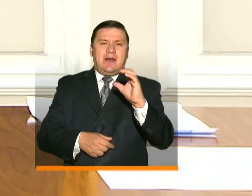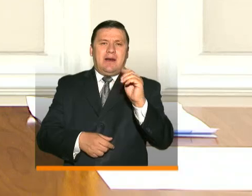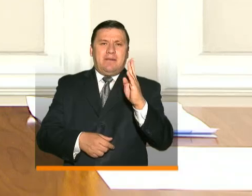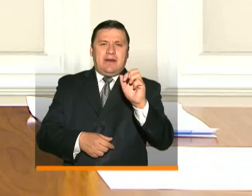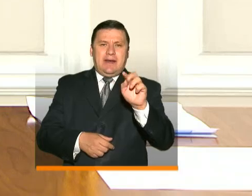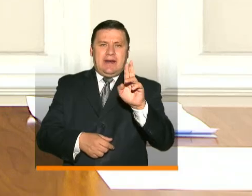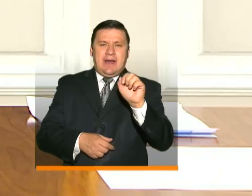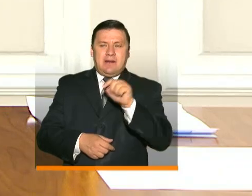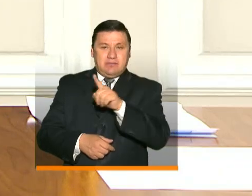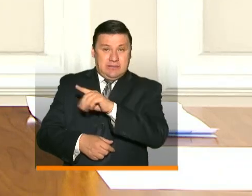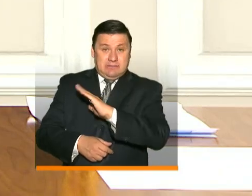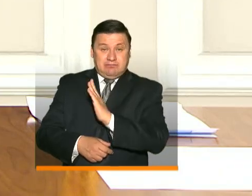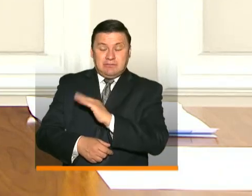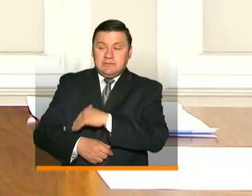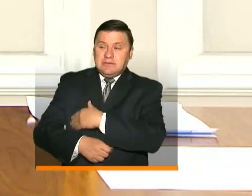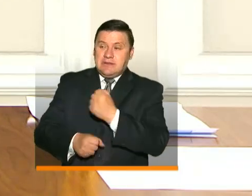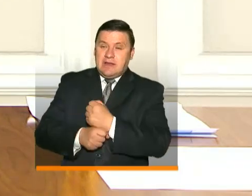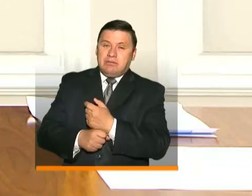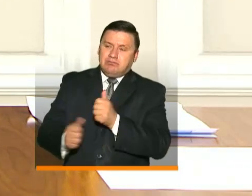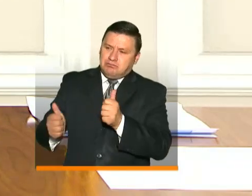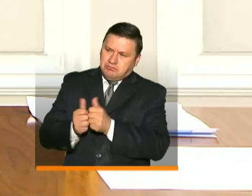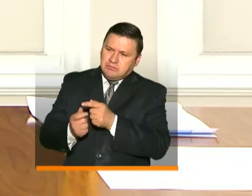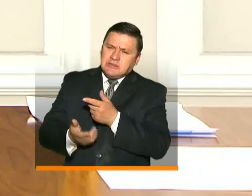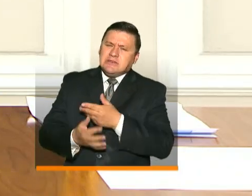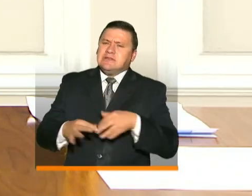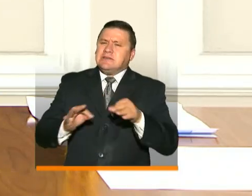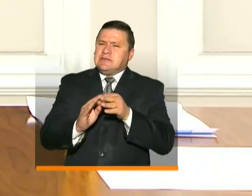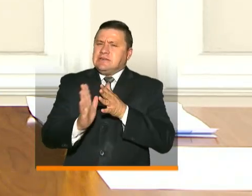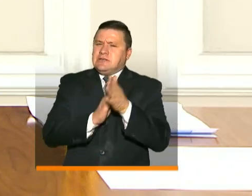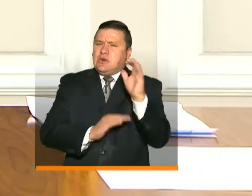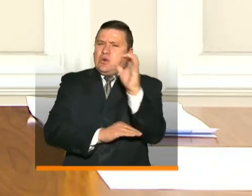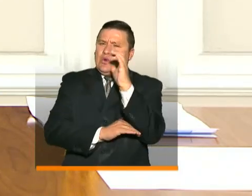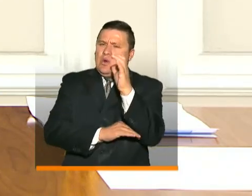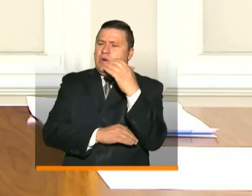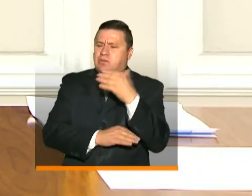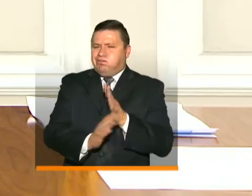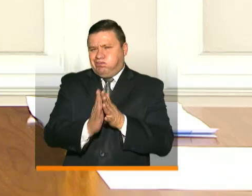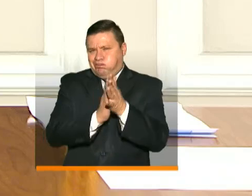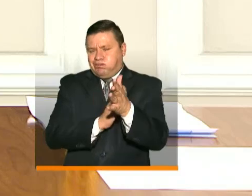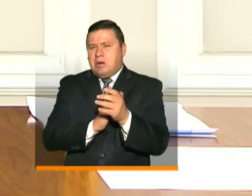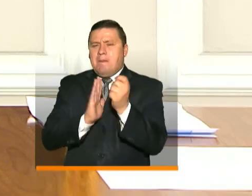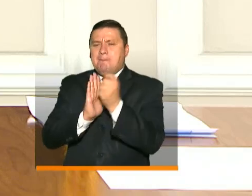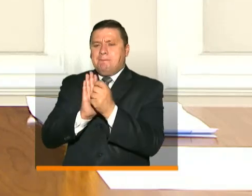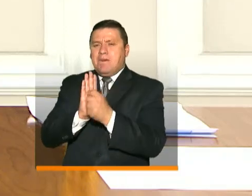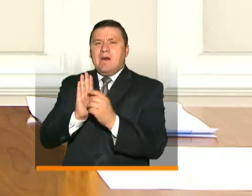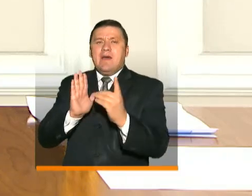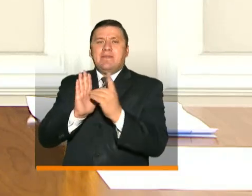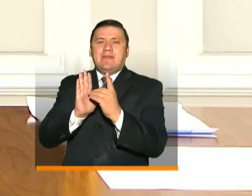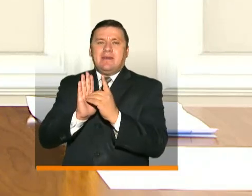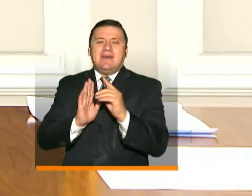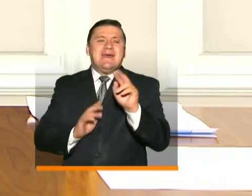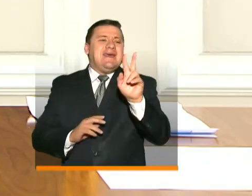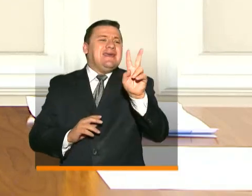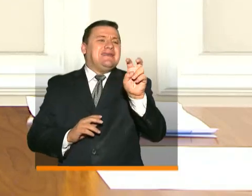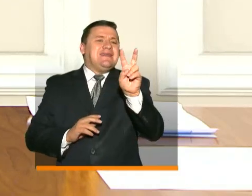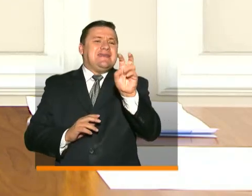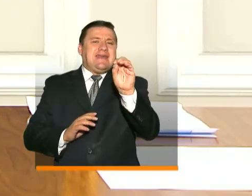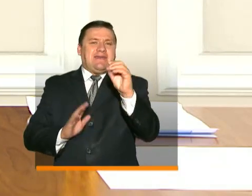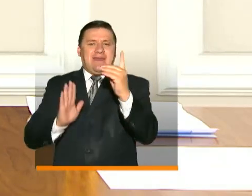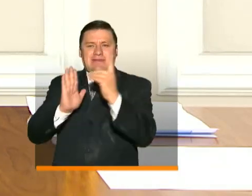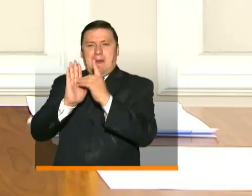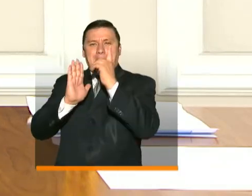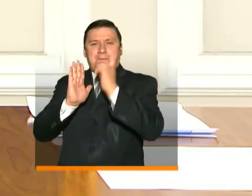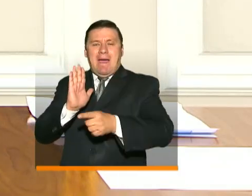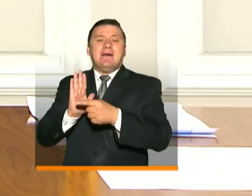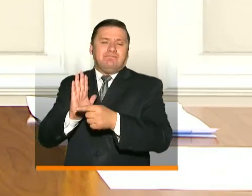Y yo creo, ministro, que hoy tenemos algo muy importante para compartirle a los colombianos, y es los lineamientos del decreto 770. Ahí